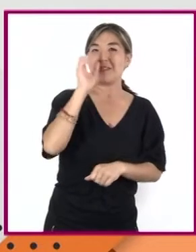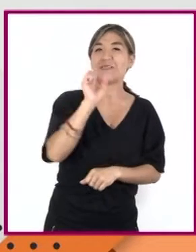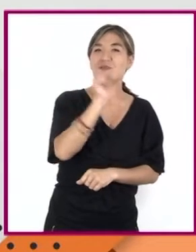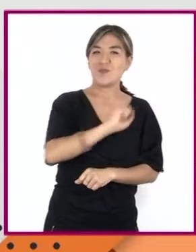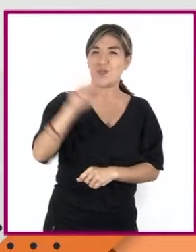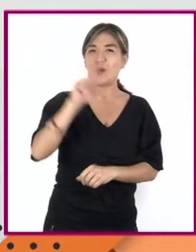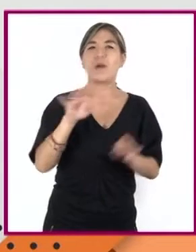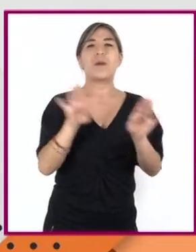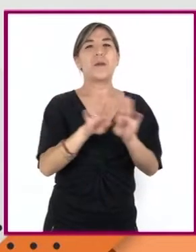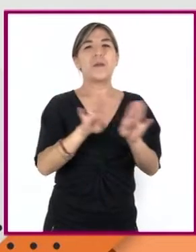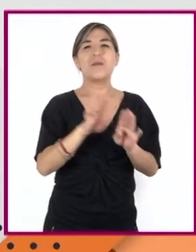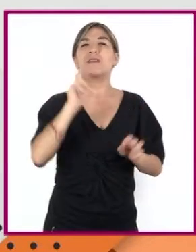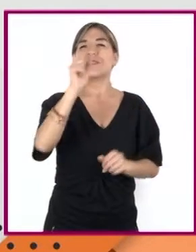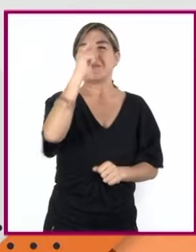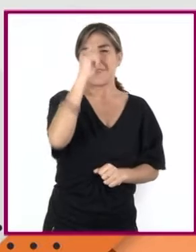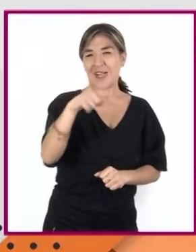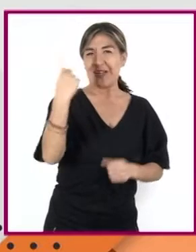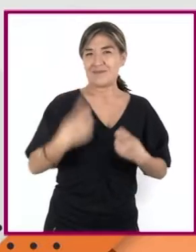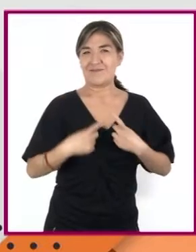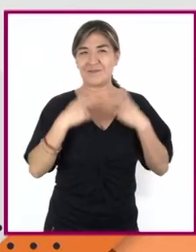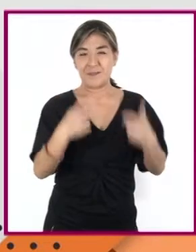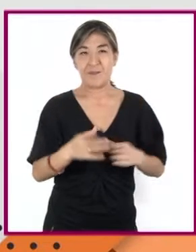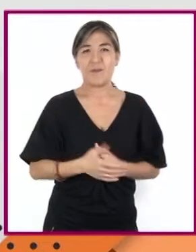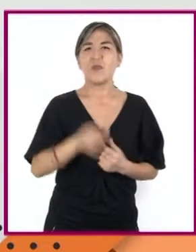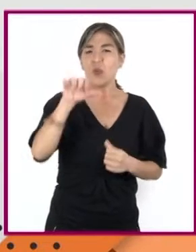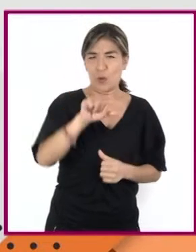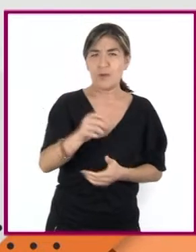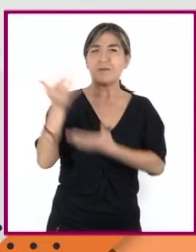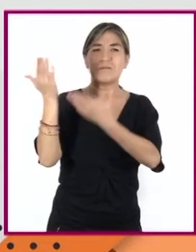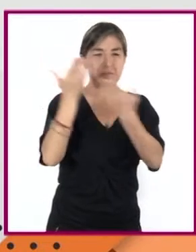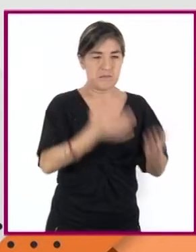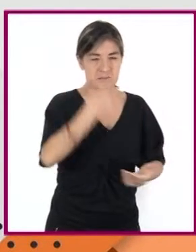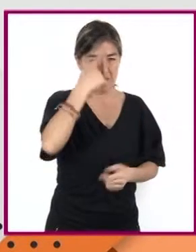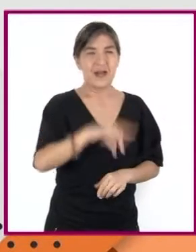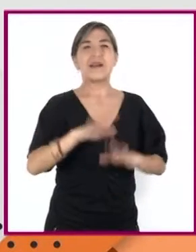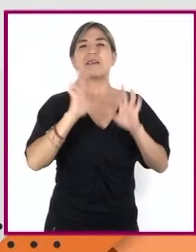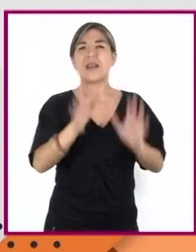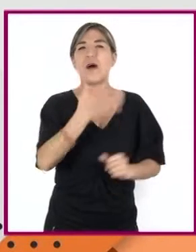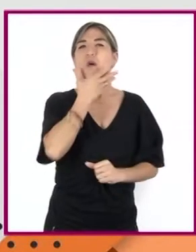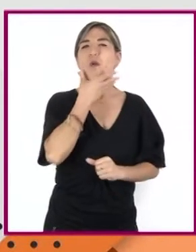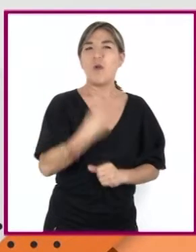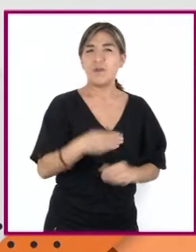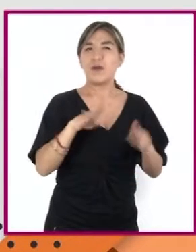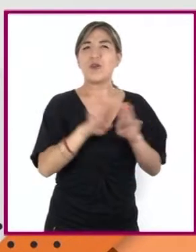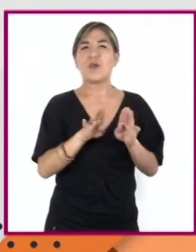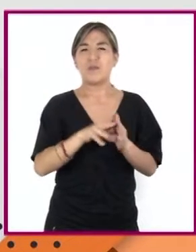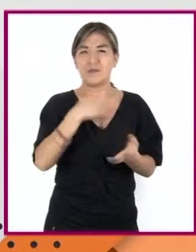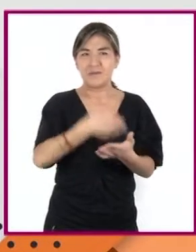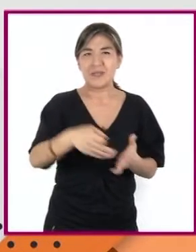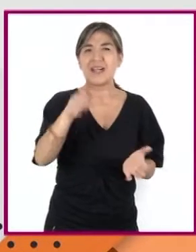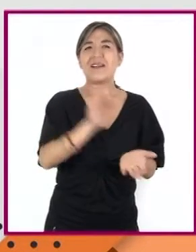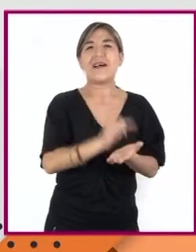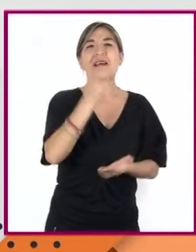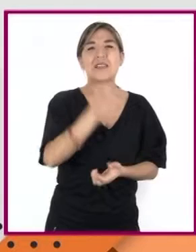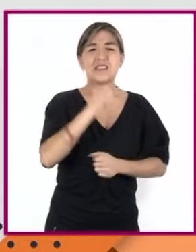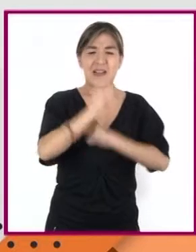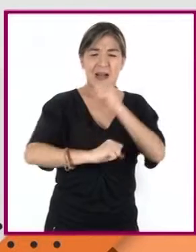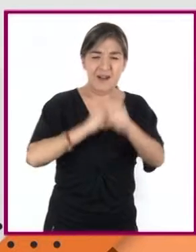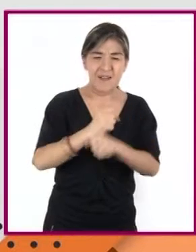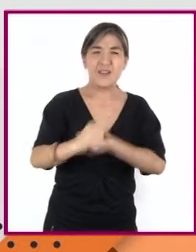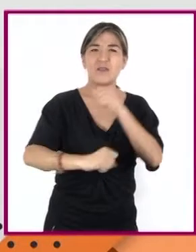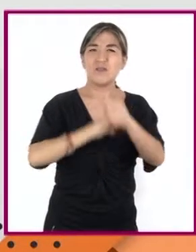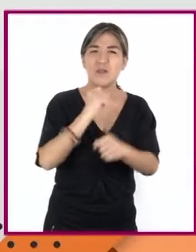sin fundamentos. Venid ahora a buscar vuestra hombría, a través de todos los años ingratos,